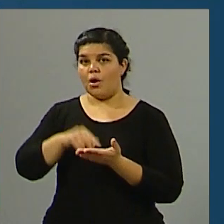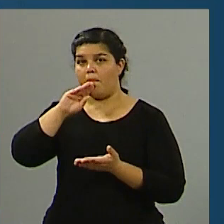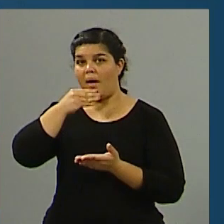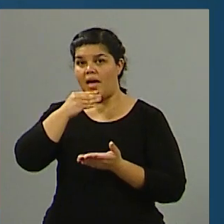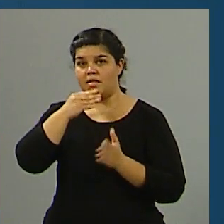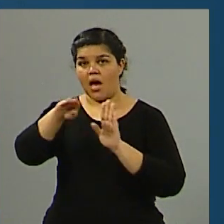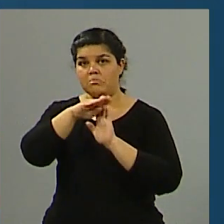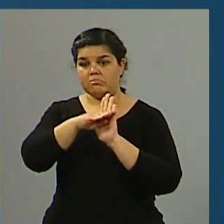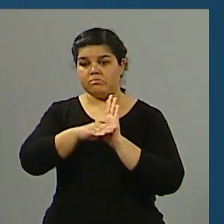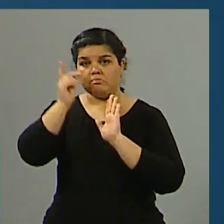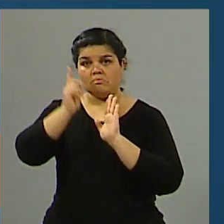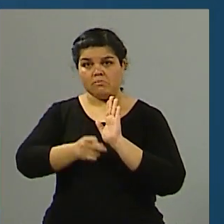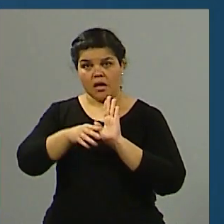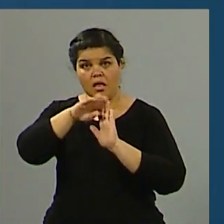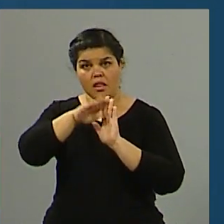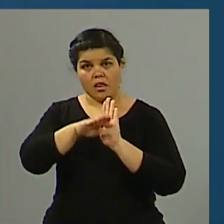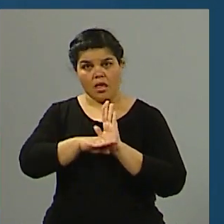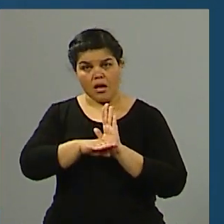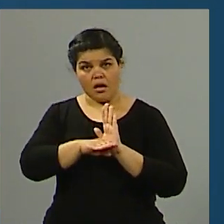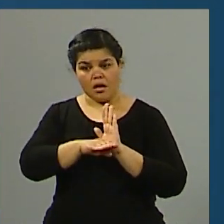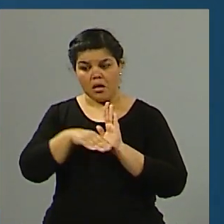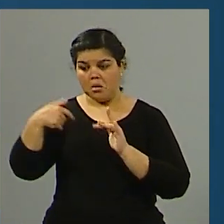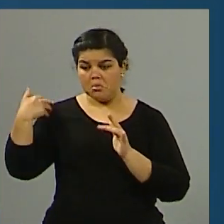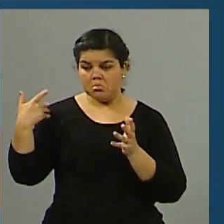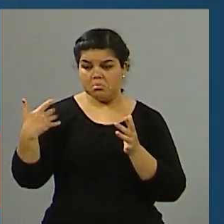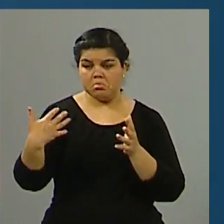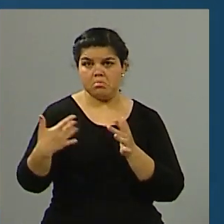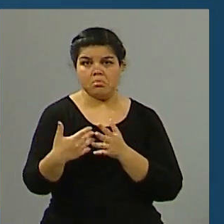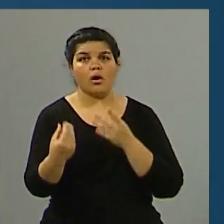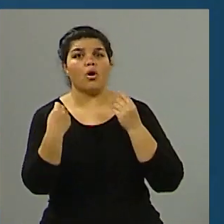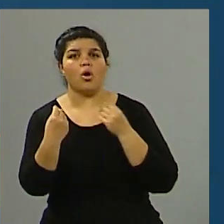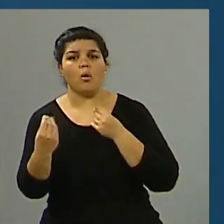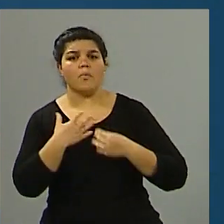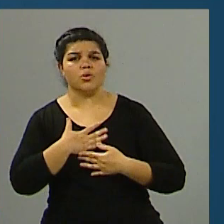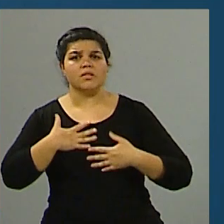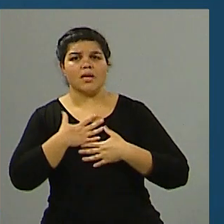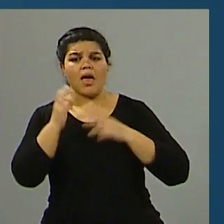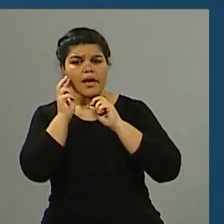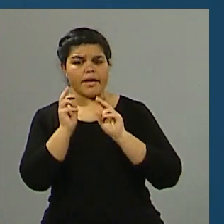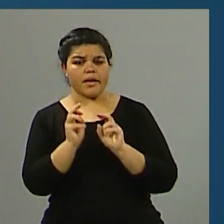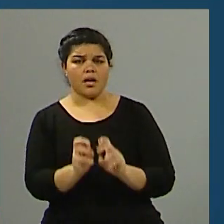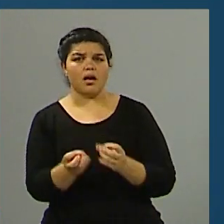por el ministro de Economía, si ya tuvieron un impacto y cómo ustedes creen que pueden